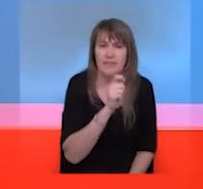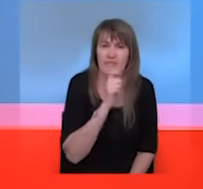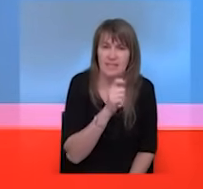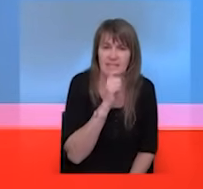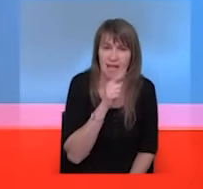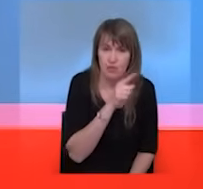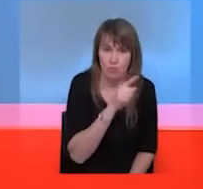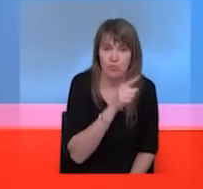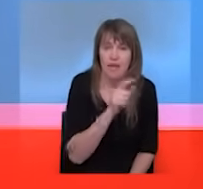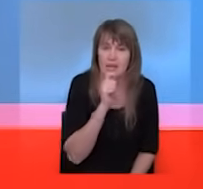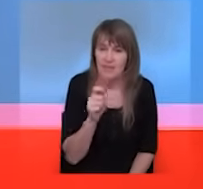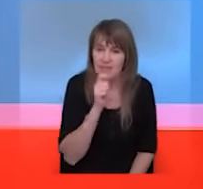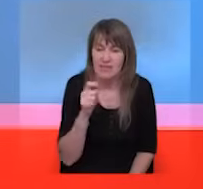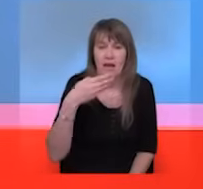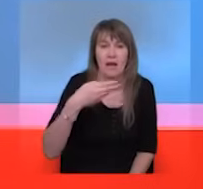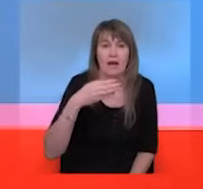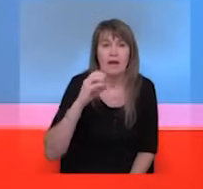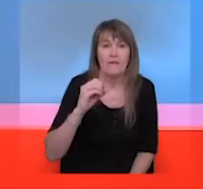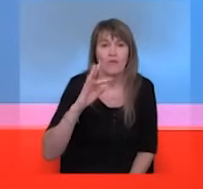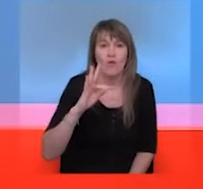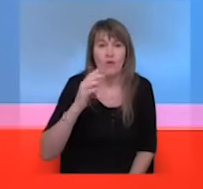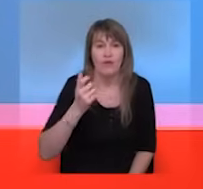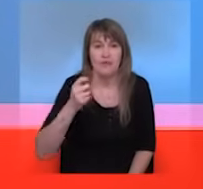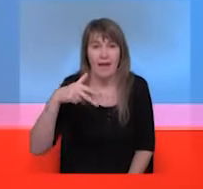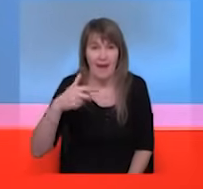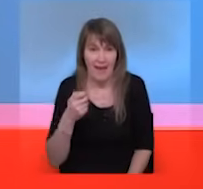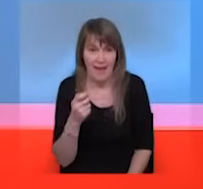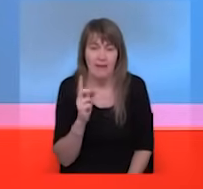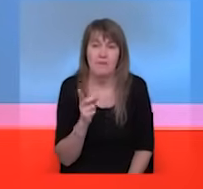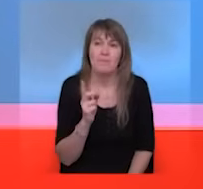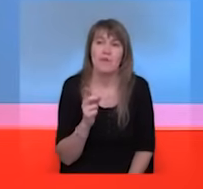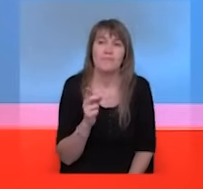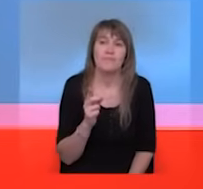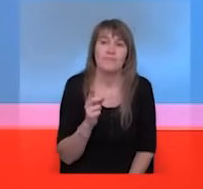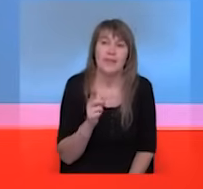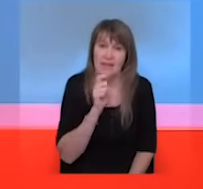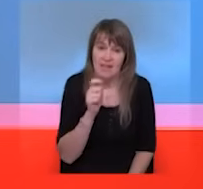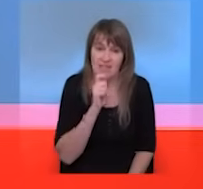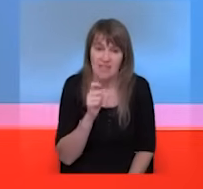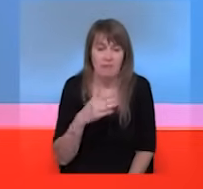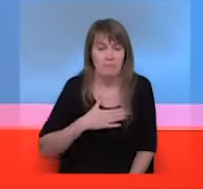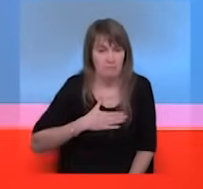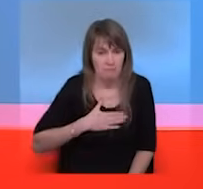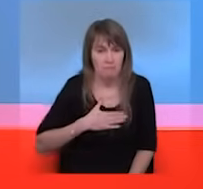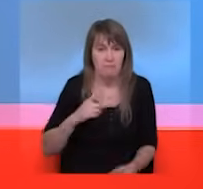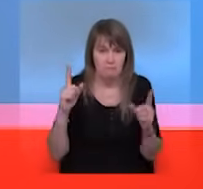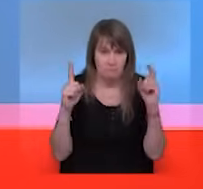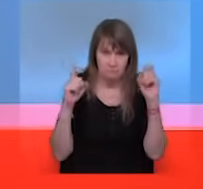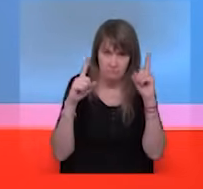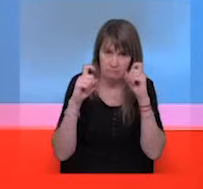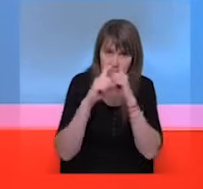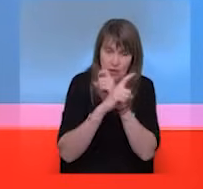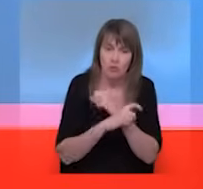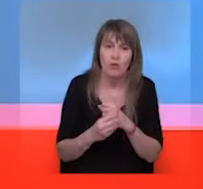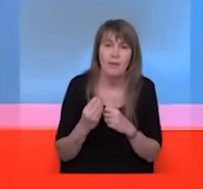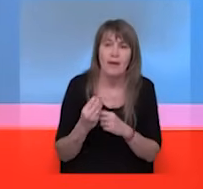a a botana y la verdad que este me costó bastante